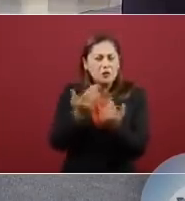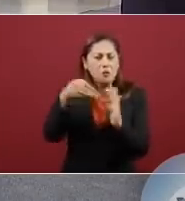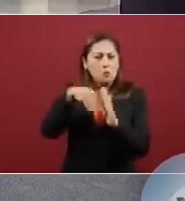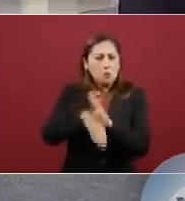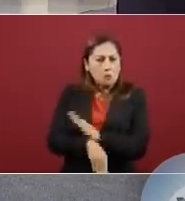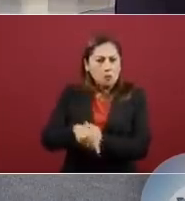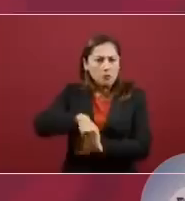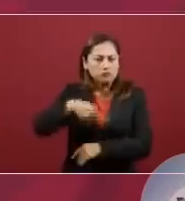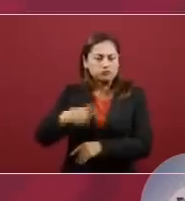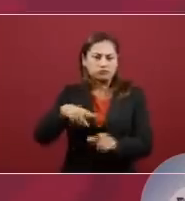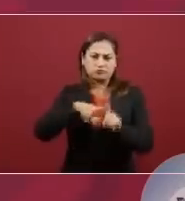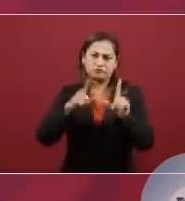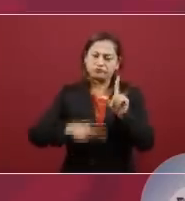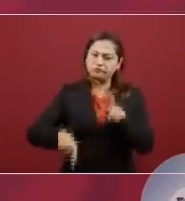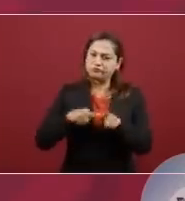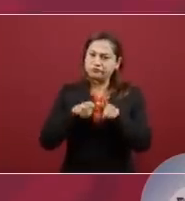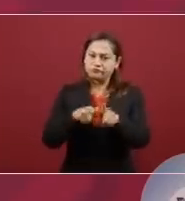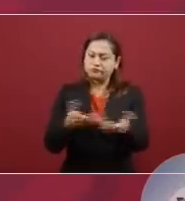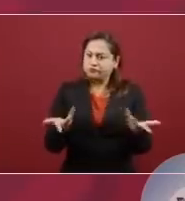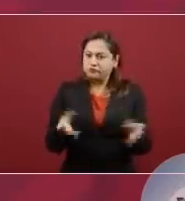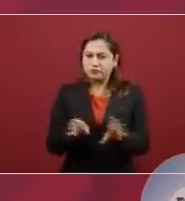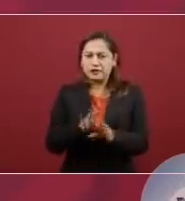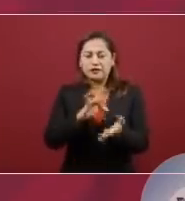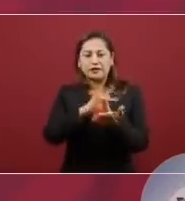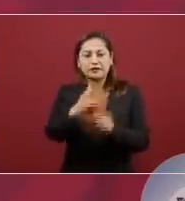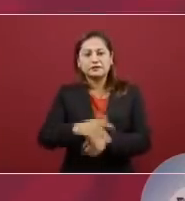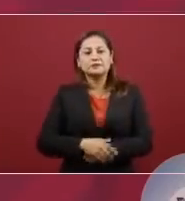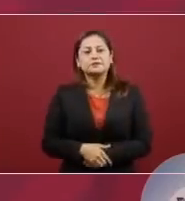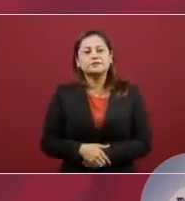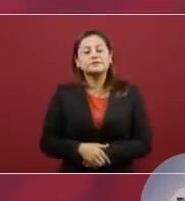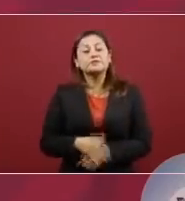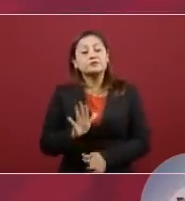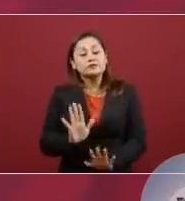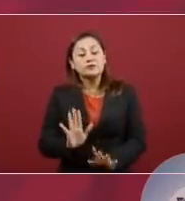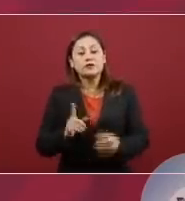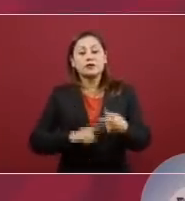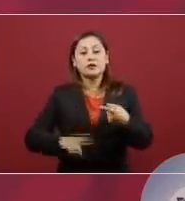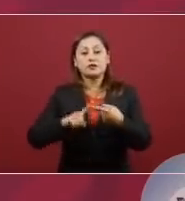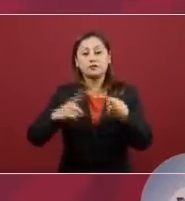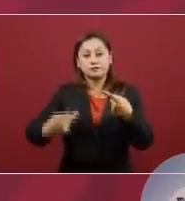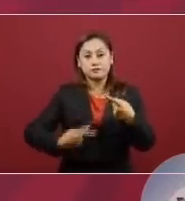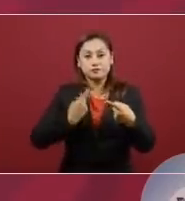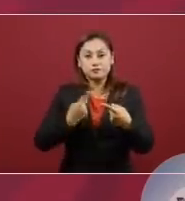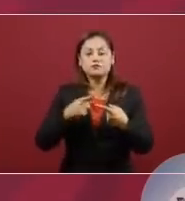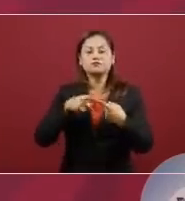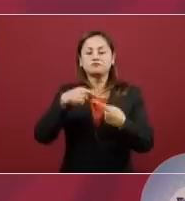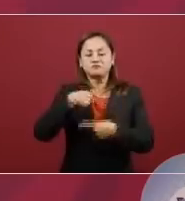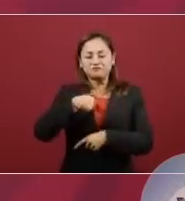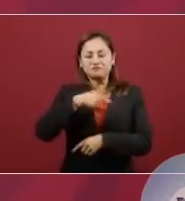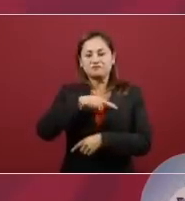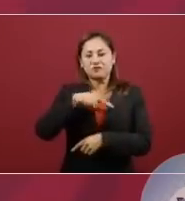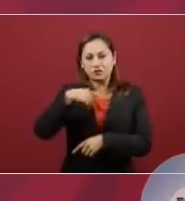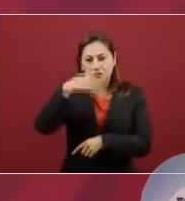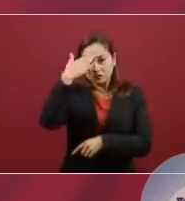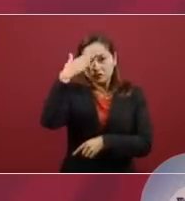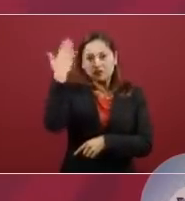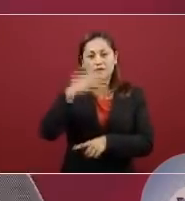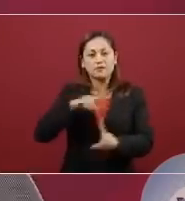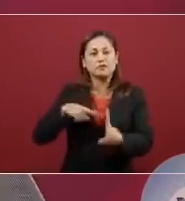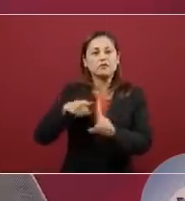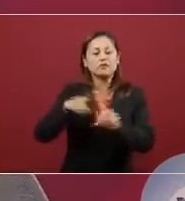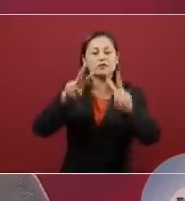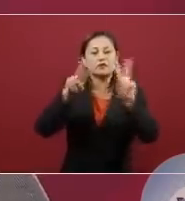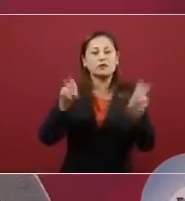gracias. Respecto a la primera pregunta, nosotros tenemos claro que todas las líneas de investigación, el caso de Miroslava Breach, deben